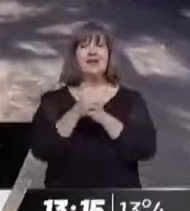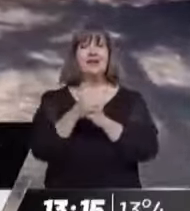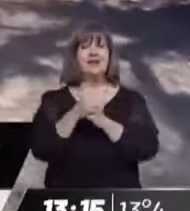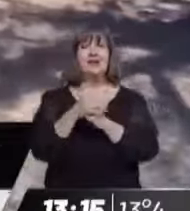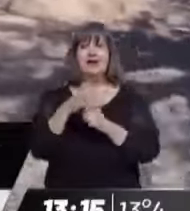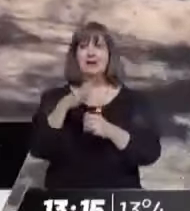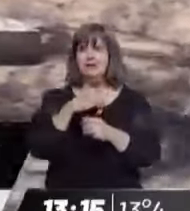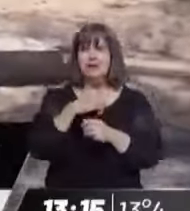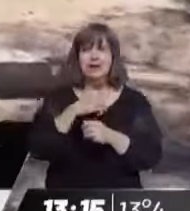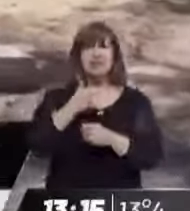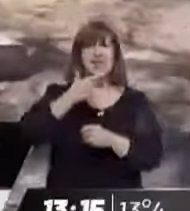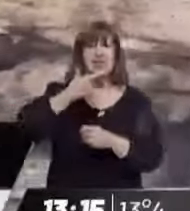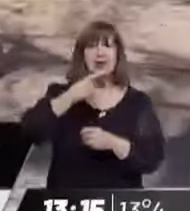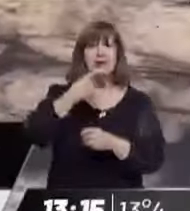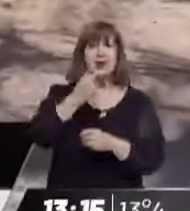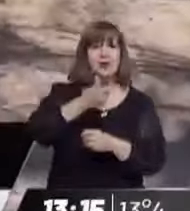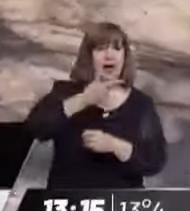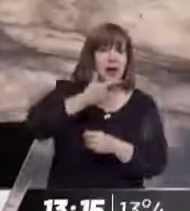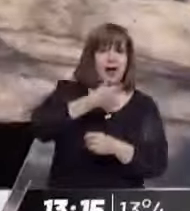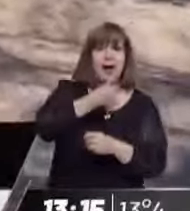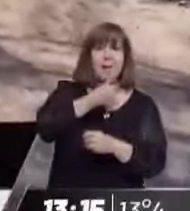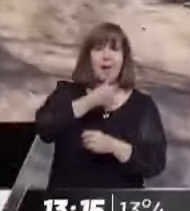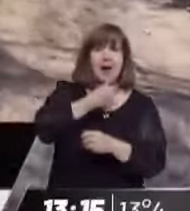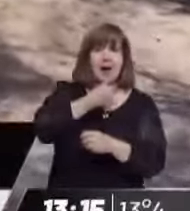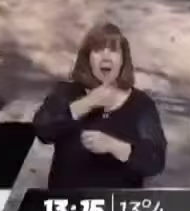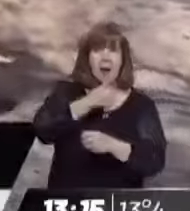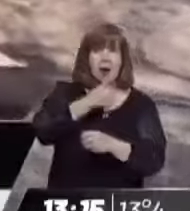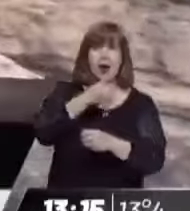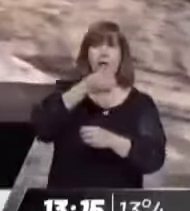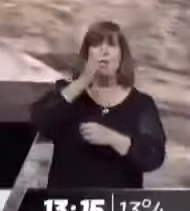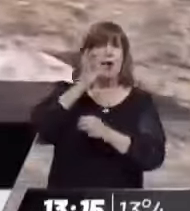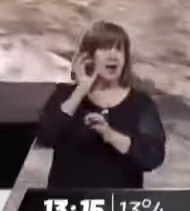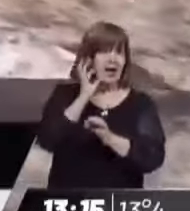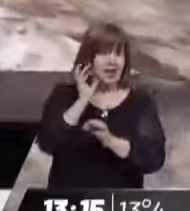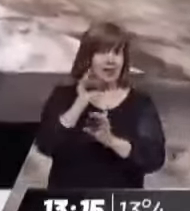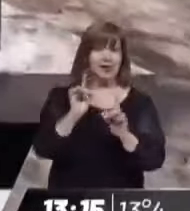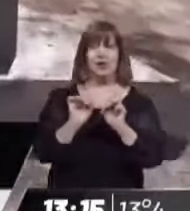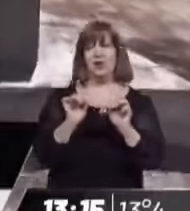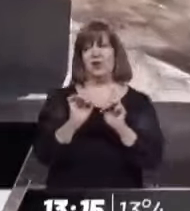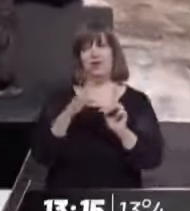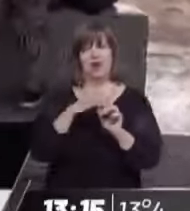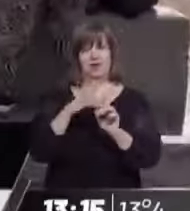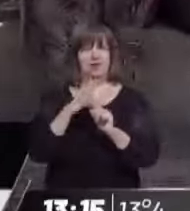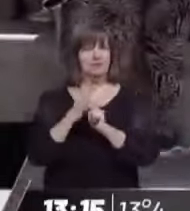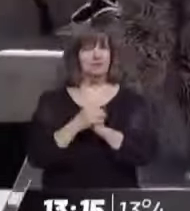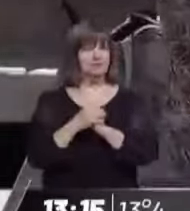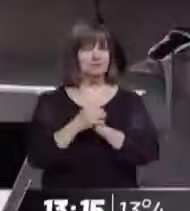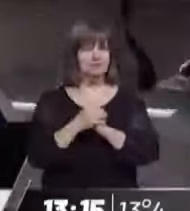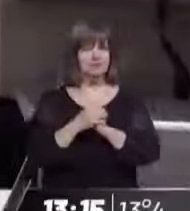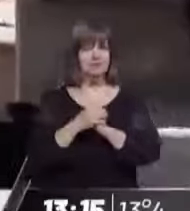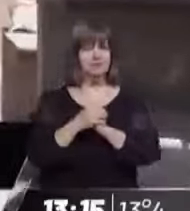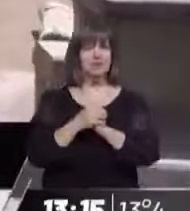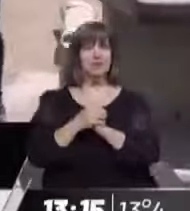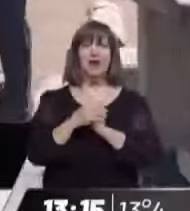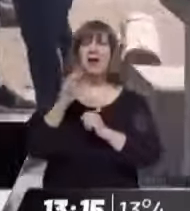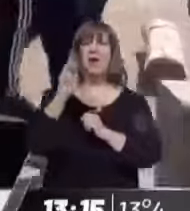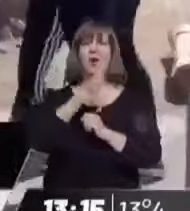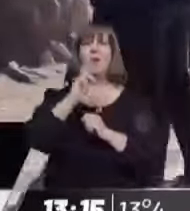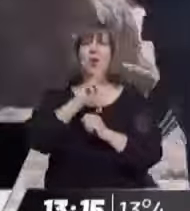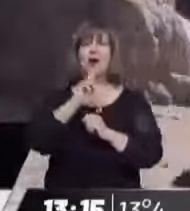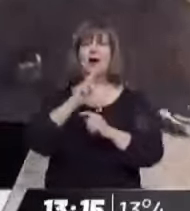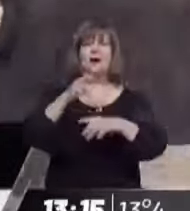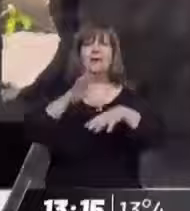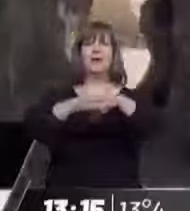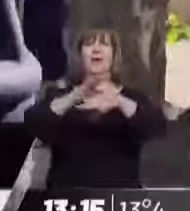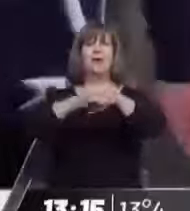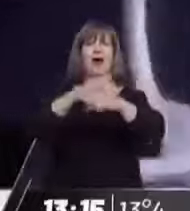matecito, un vasito de nada. No todavía, porque solo estamos trabajando. Claro. Ya ver una mujer